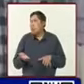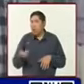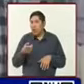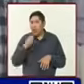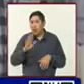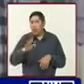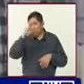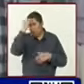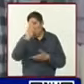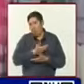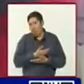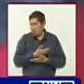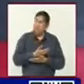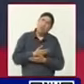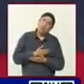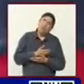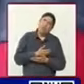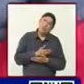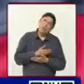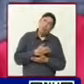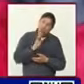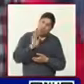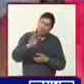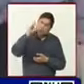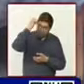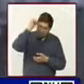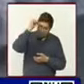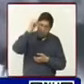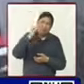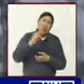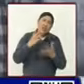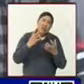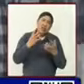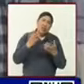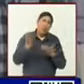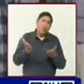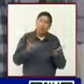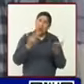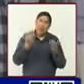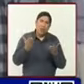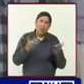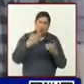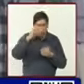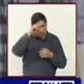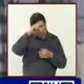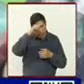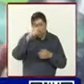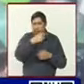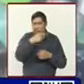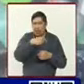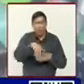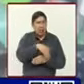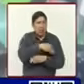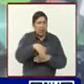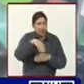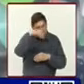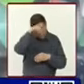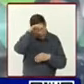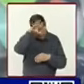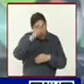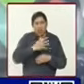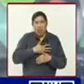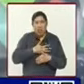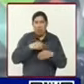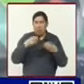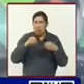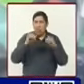que es su hijo, soy tu sobrino, me dijo. Y me quería llevar ese miércoles aquí a la Tarija. Me dijo, vamos a la Tarija, tío, tengo mi